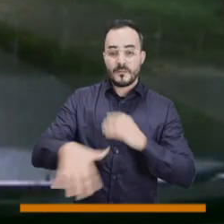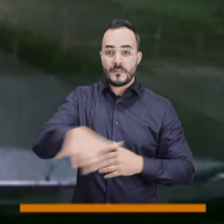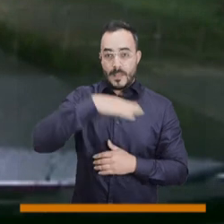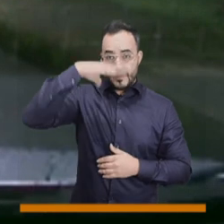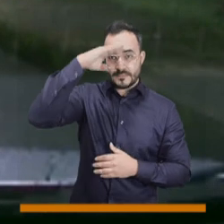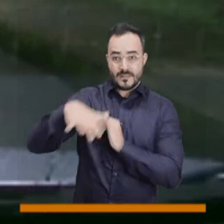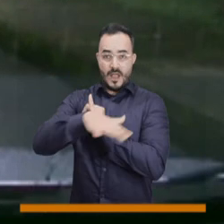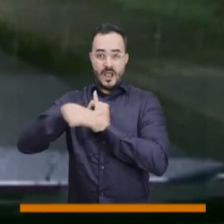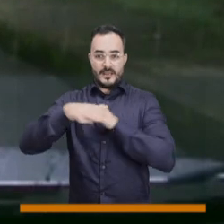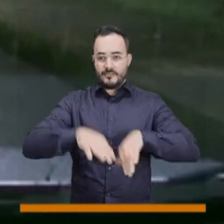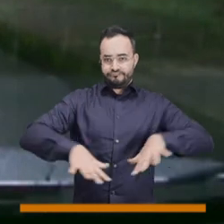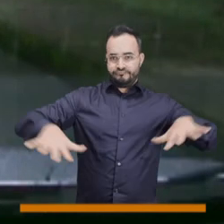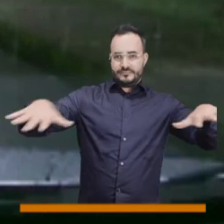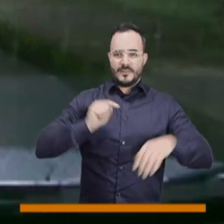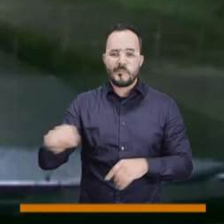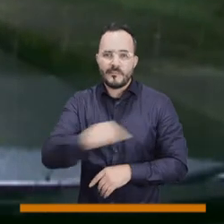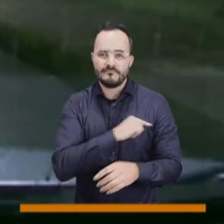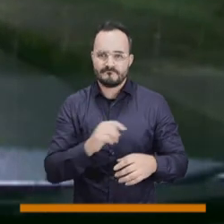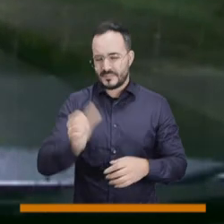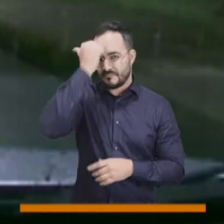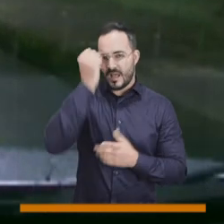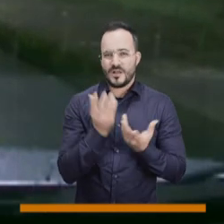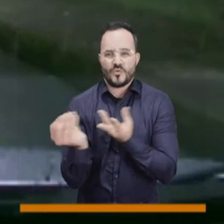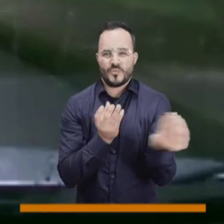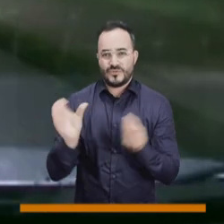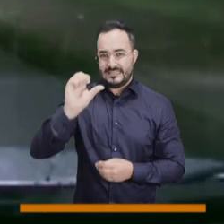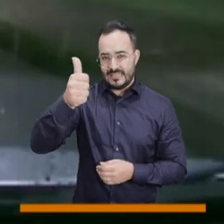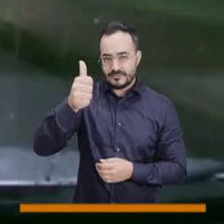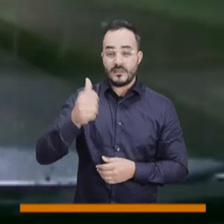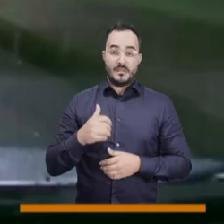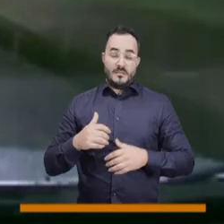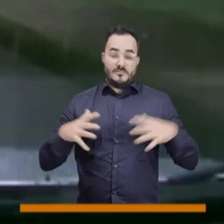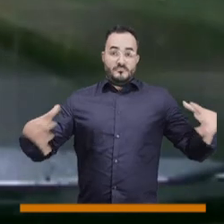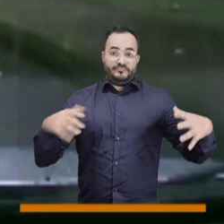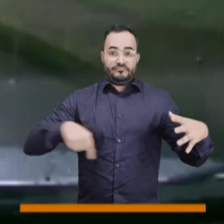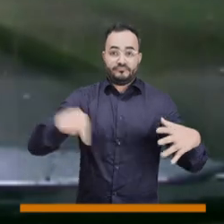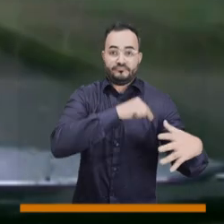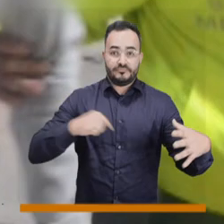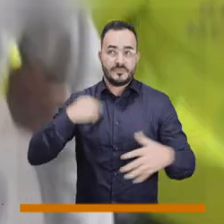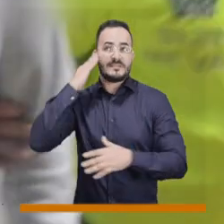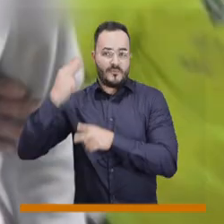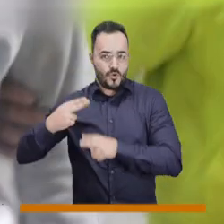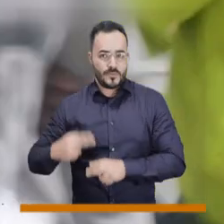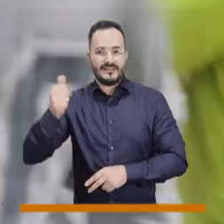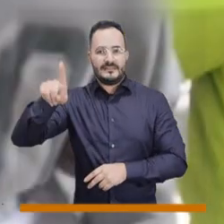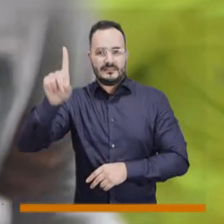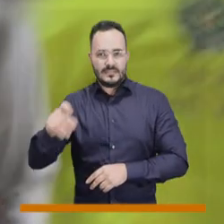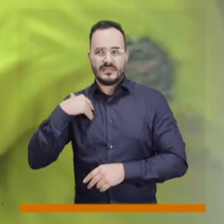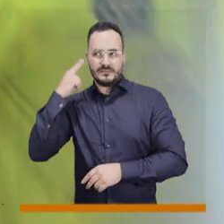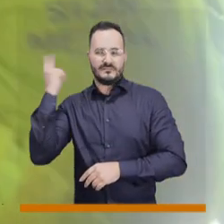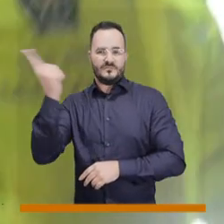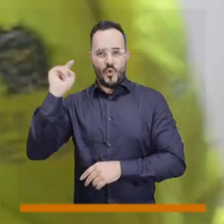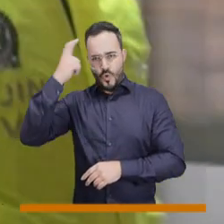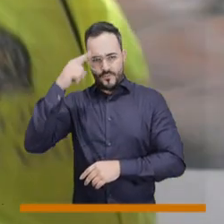Medellín y su área metropolitana tiene 10 grupos de delincuencia organizada, de los 16 que están realmente reconocidos por